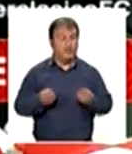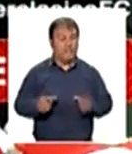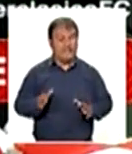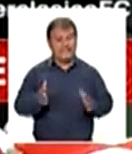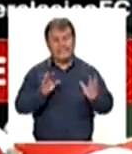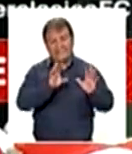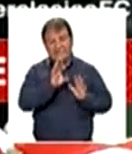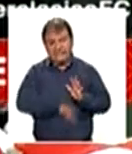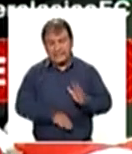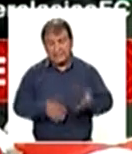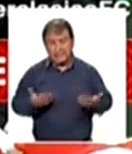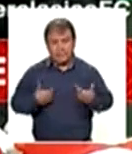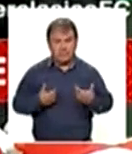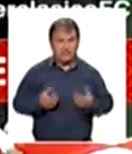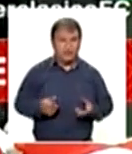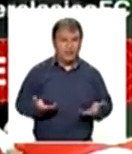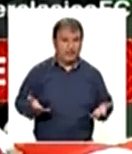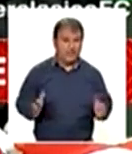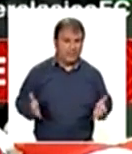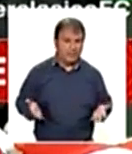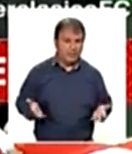quita poder de fuego a la protesta.